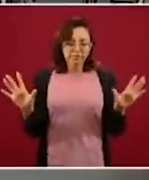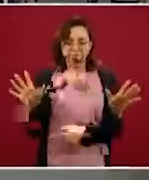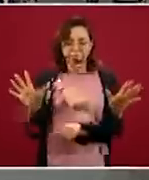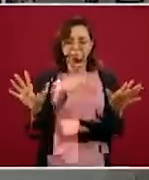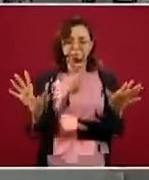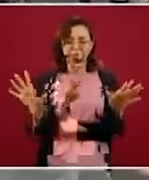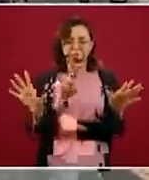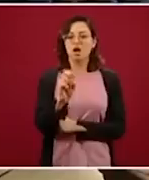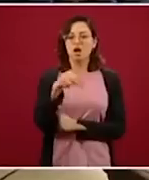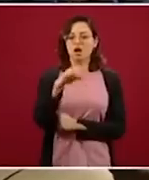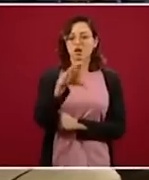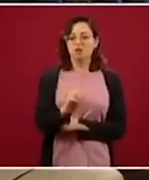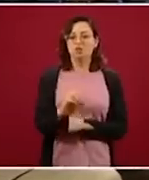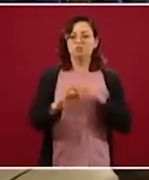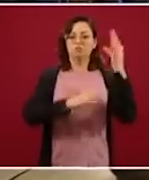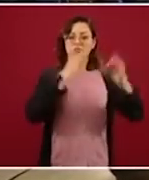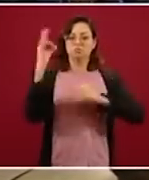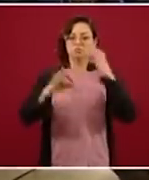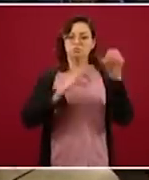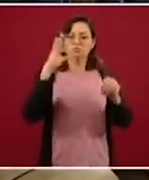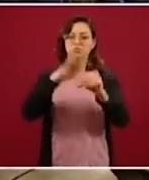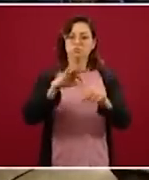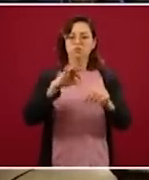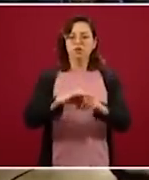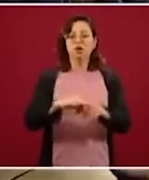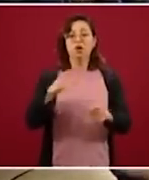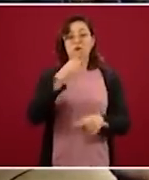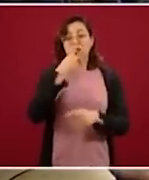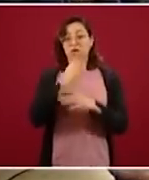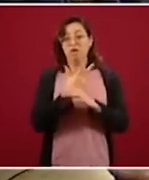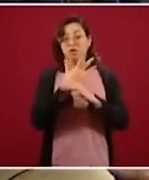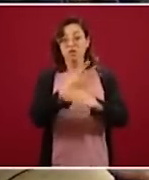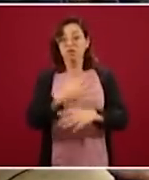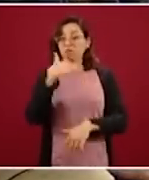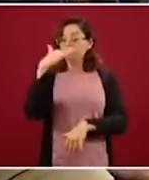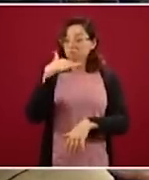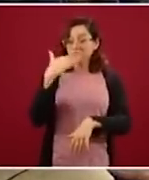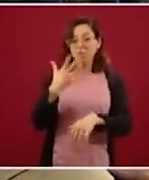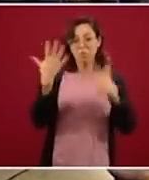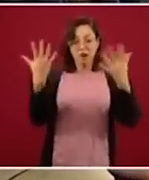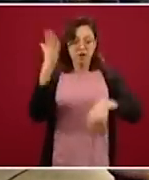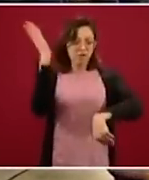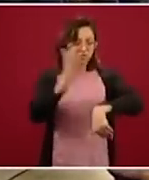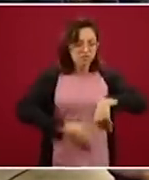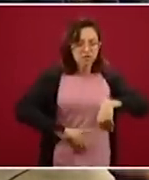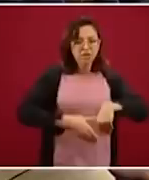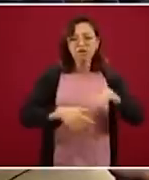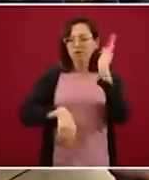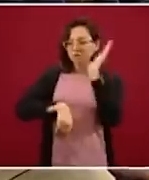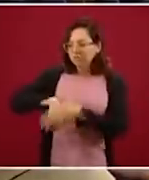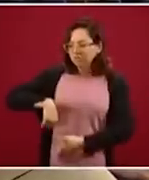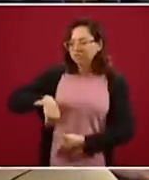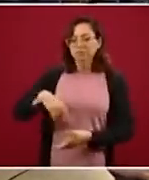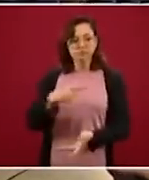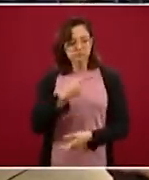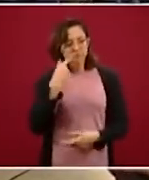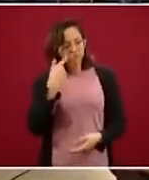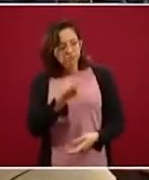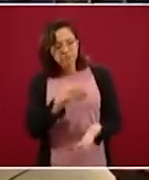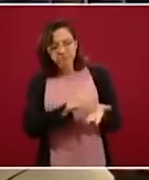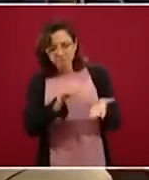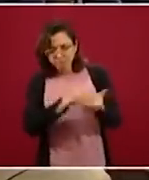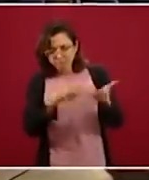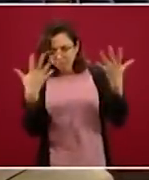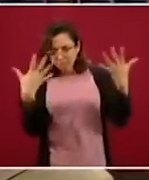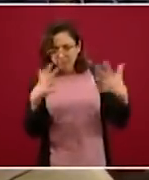con el Estado… Que todavía tiene manos, dijo que se las iba a mochar a los corruptos como parte también de estos financiamientos y de estas